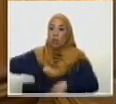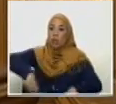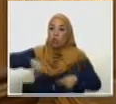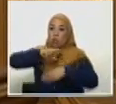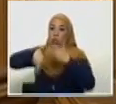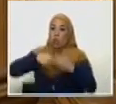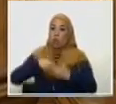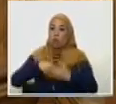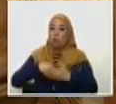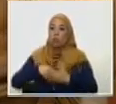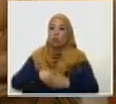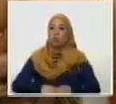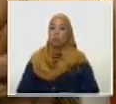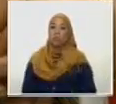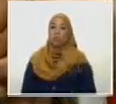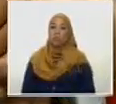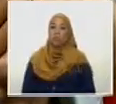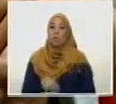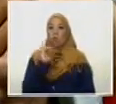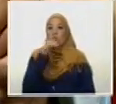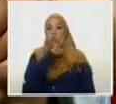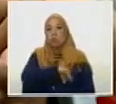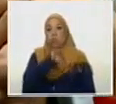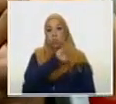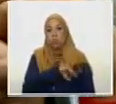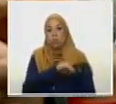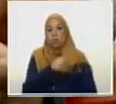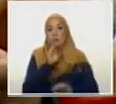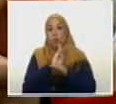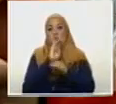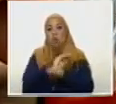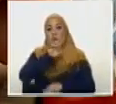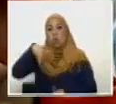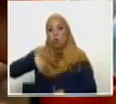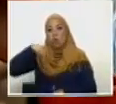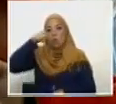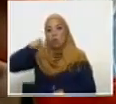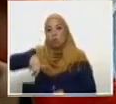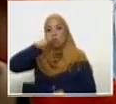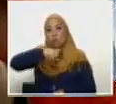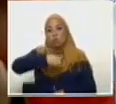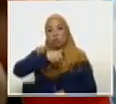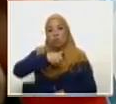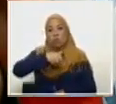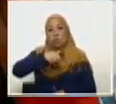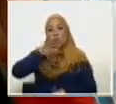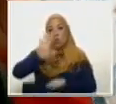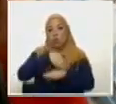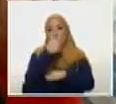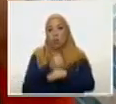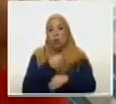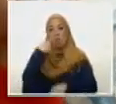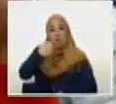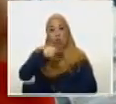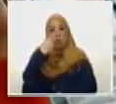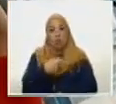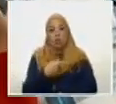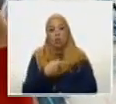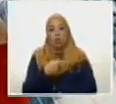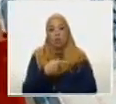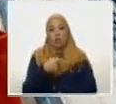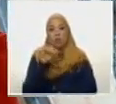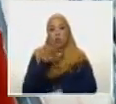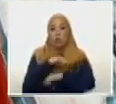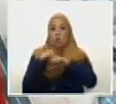nacional con un tejido social para proteger a nuestro pueblo como la principal política